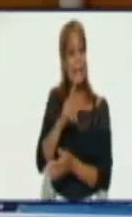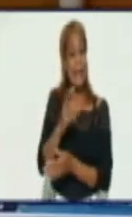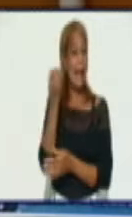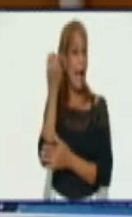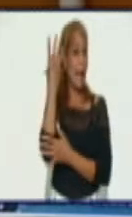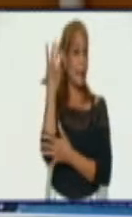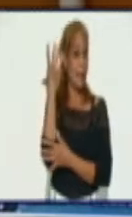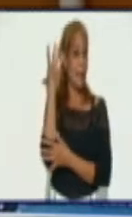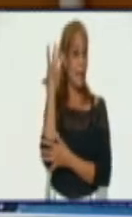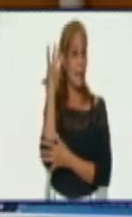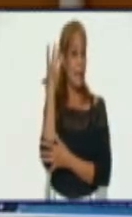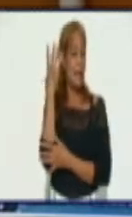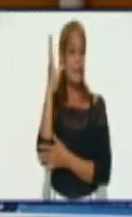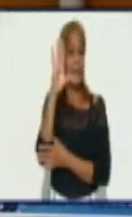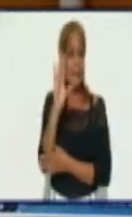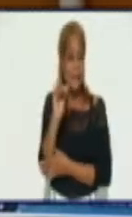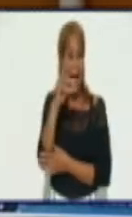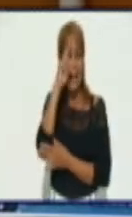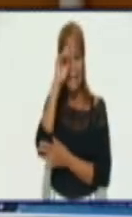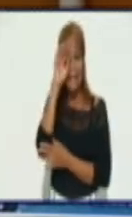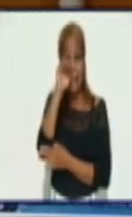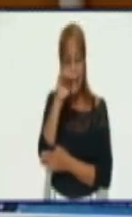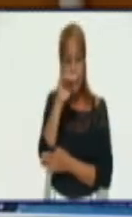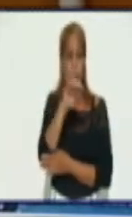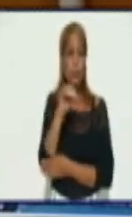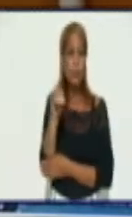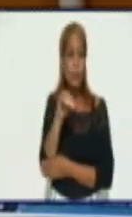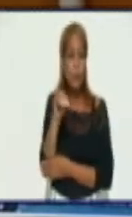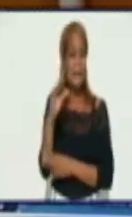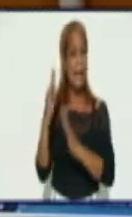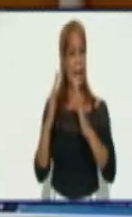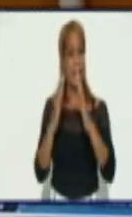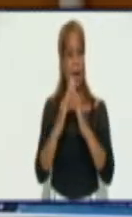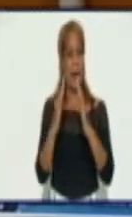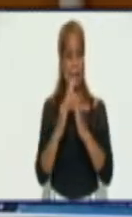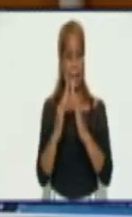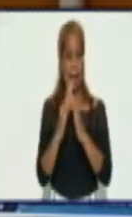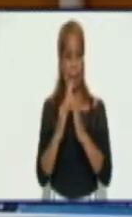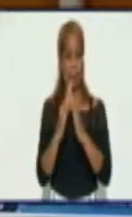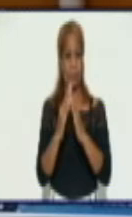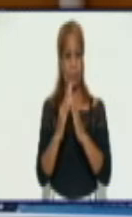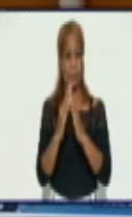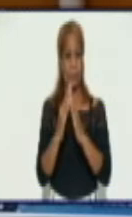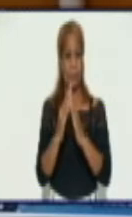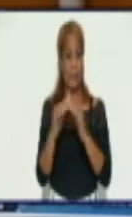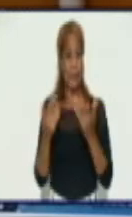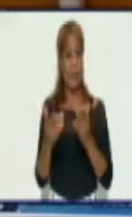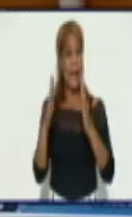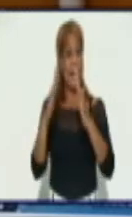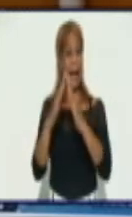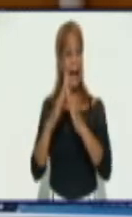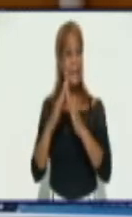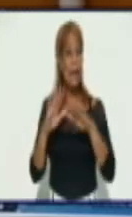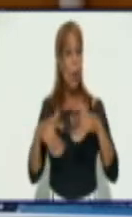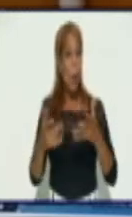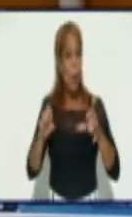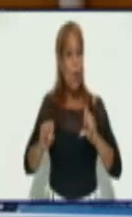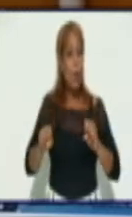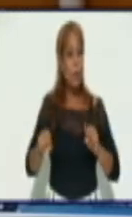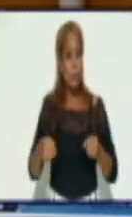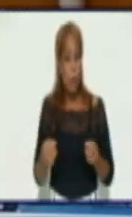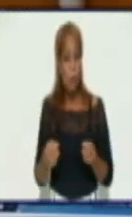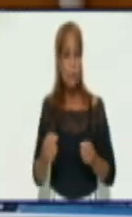de ingreso a domicilio qué es estar en la vivienda con un control riguroso la comunidad que no se